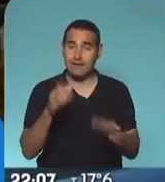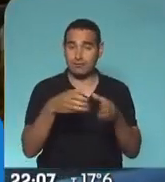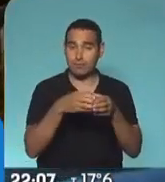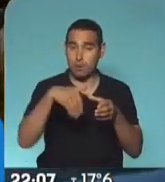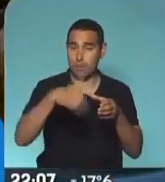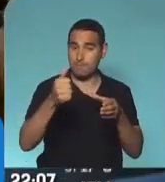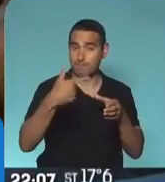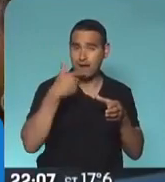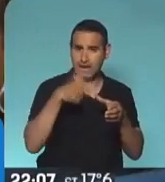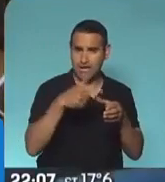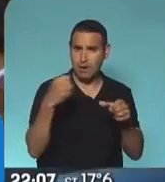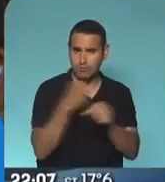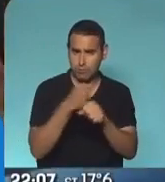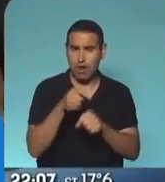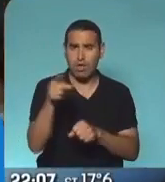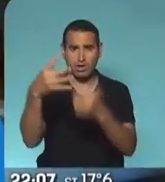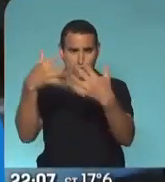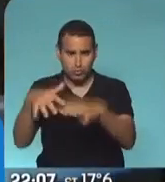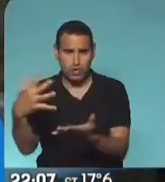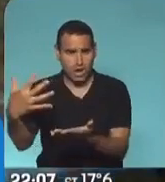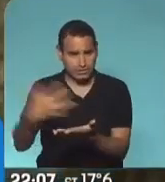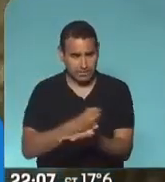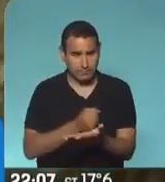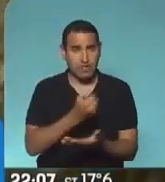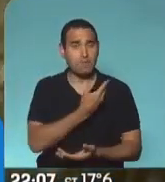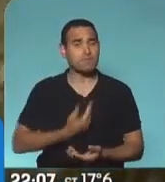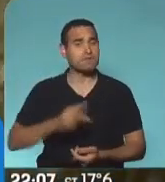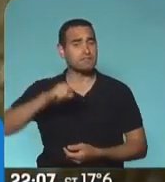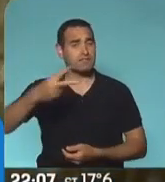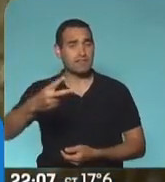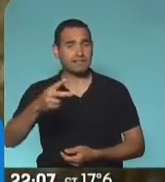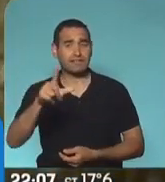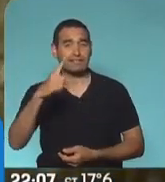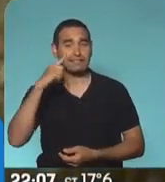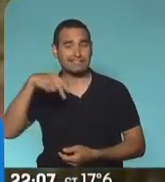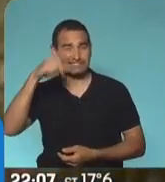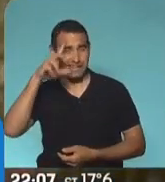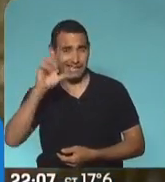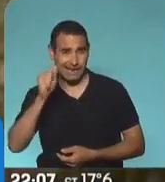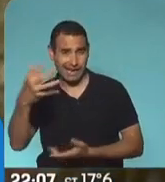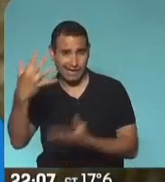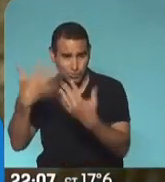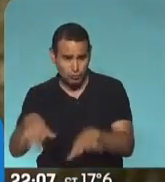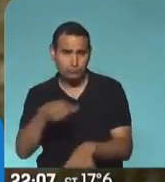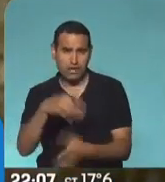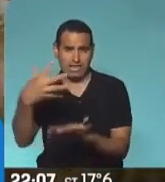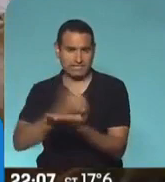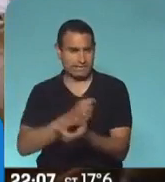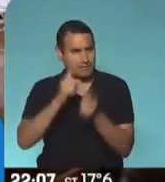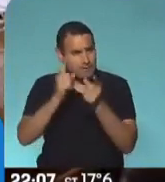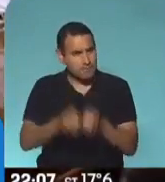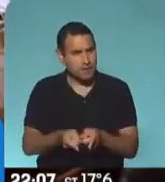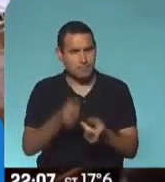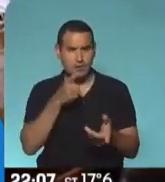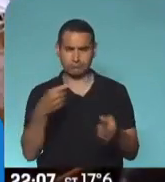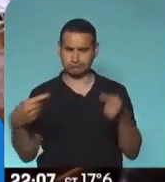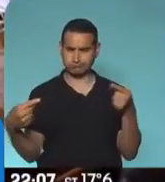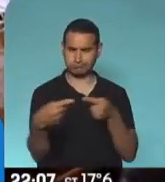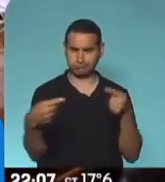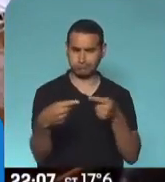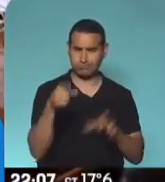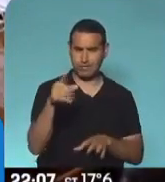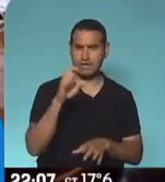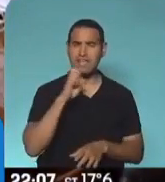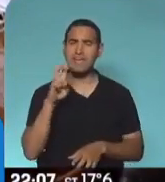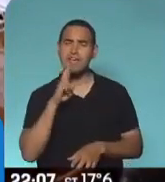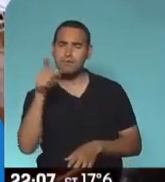Senado resolvió aceptar su renuncia y la del vicepresidente Álvaro García Linera, lo cual indica que hay cierto desacople entre las estrategias de